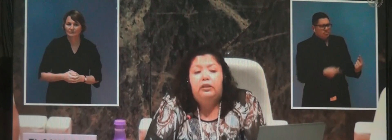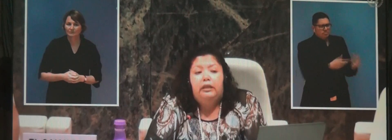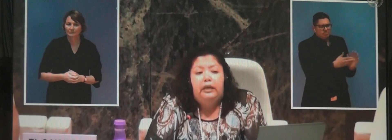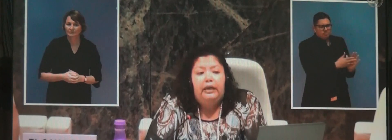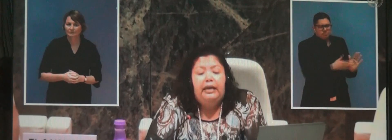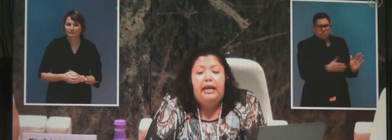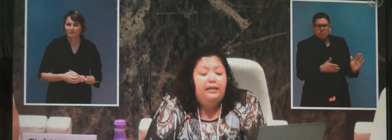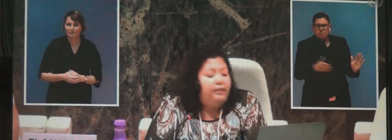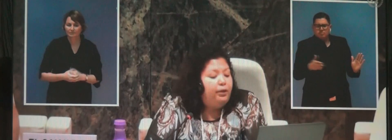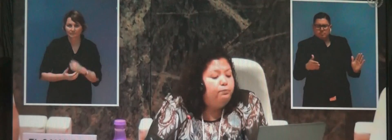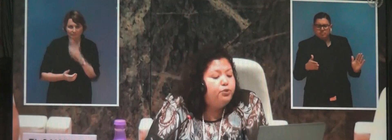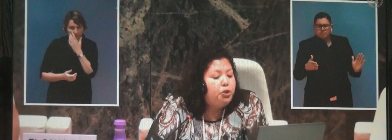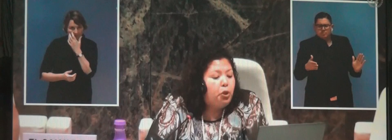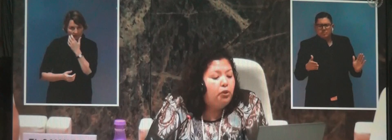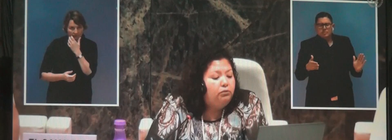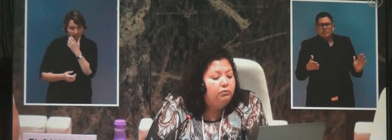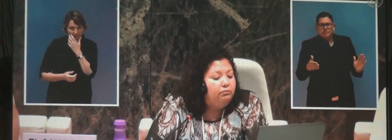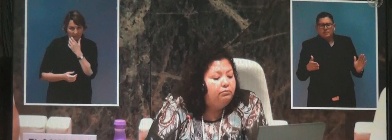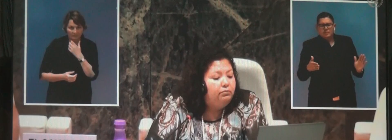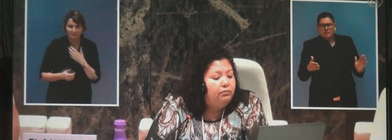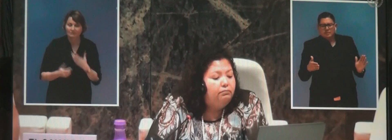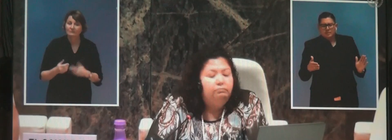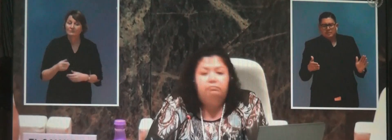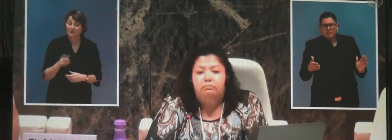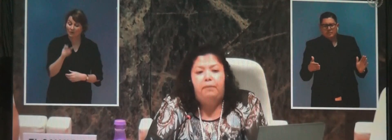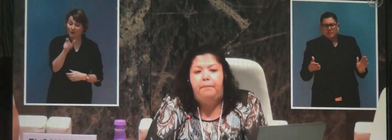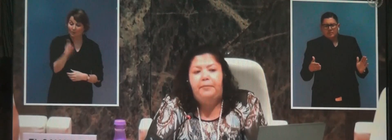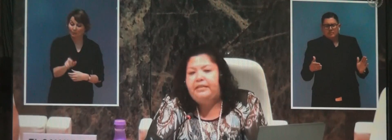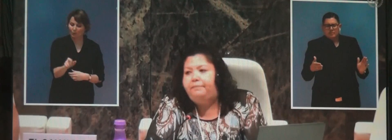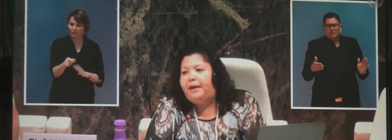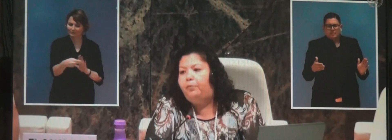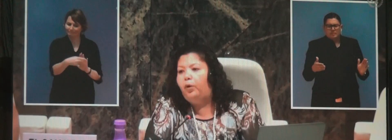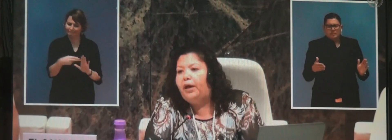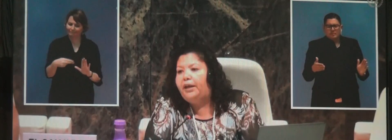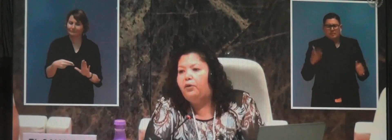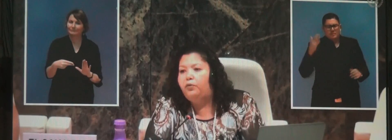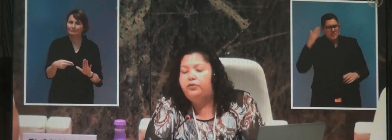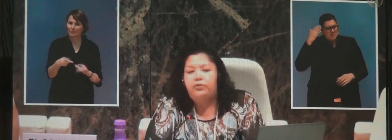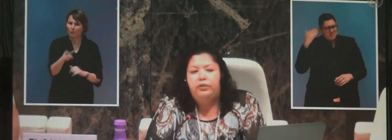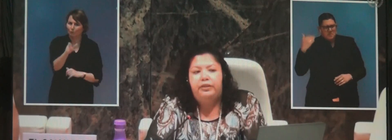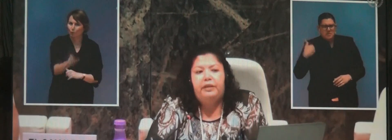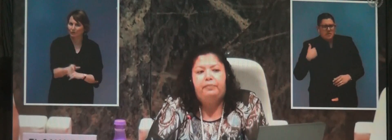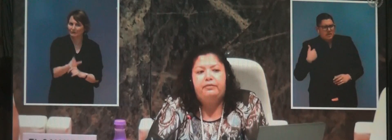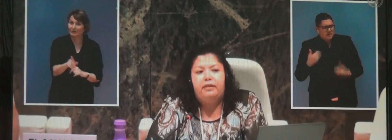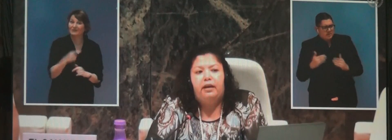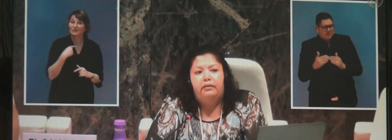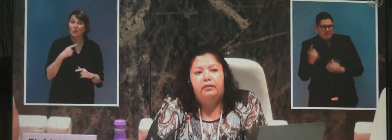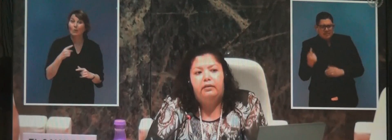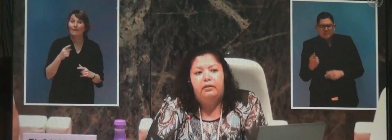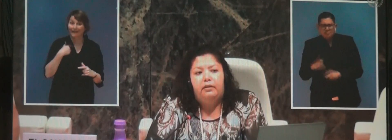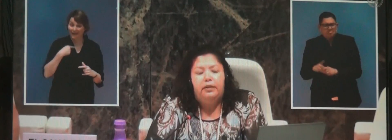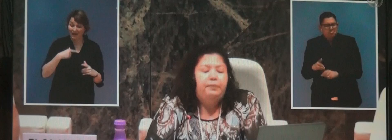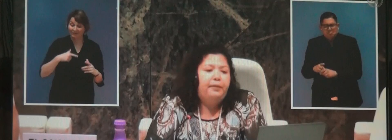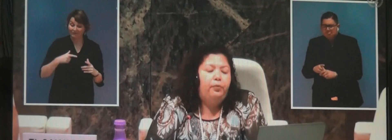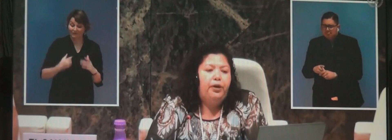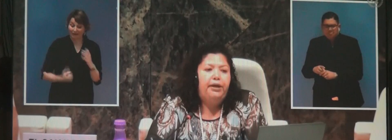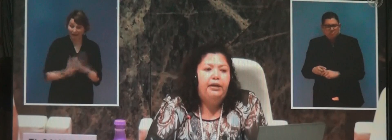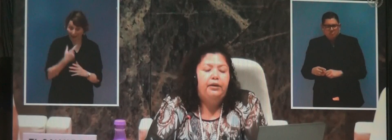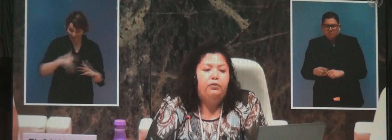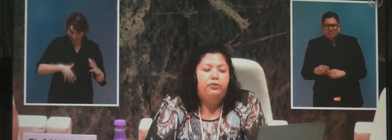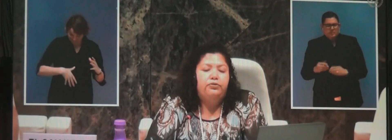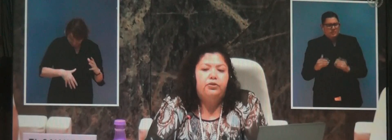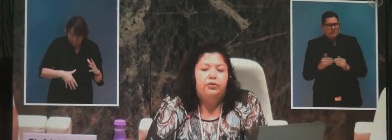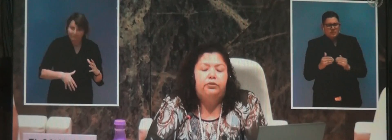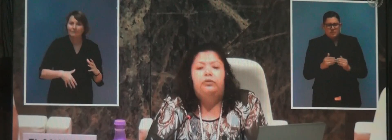concepción, la interrupción ni para mujeres en condición de discapacidad, ni para mujeres